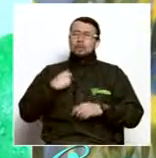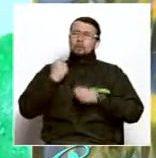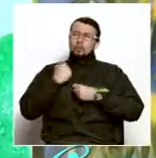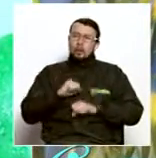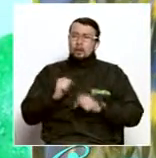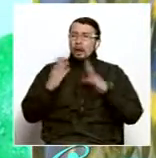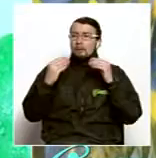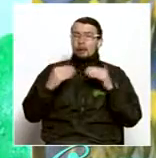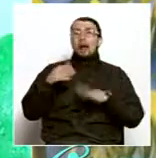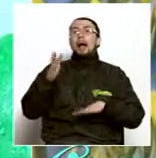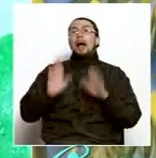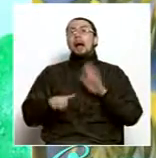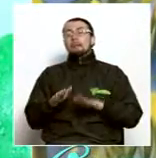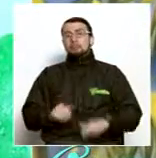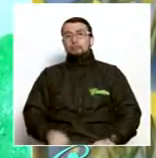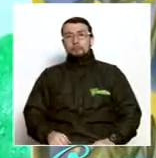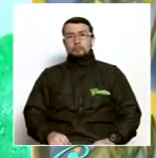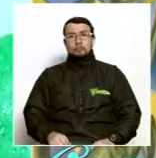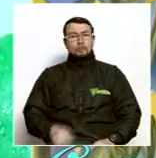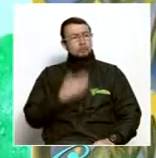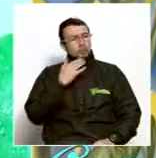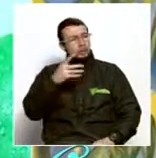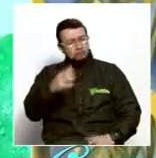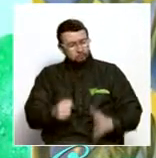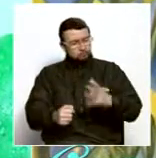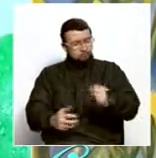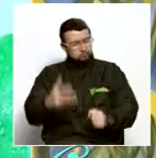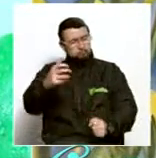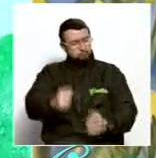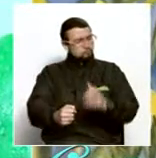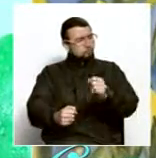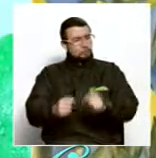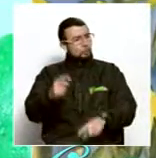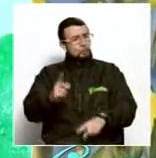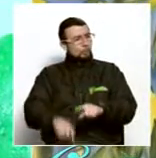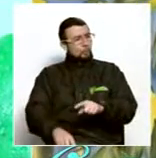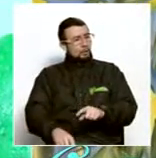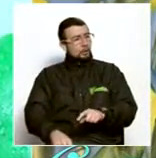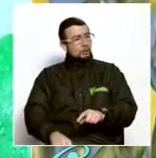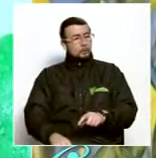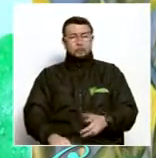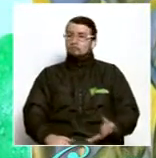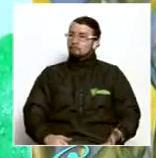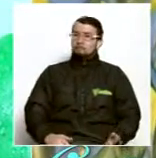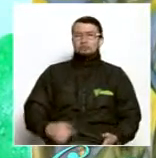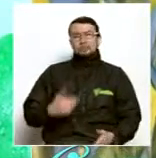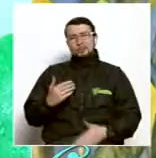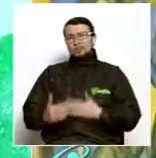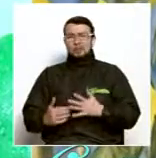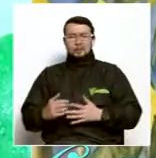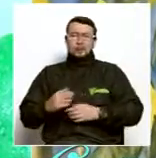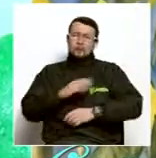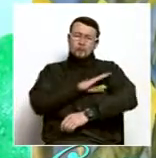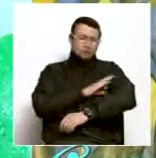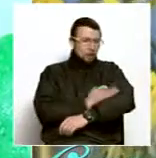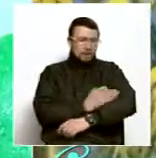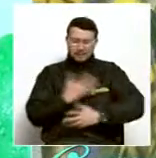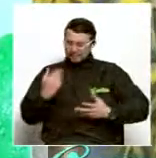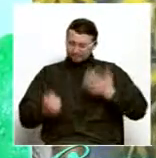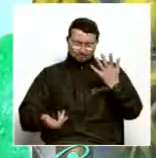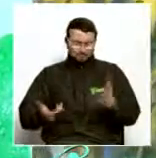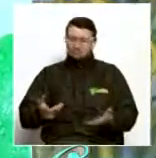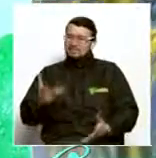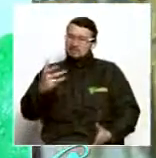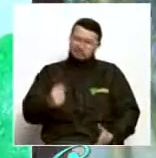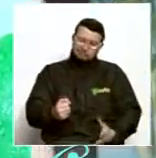hablar. ¿Y para ordeñar ya no puede? Sí, ya perdiendo como la fuerza en los brazos. En la